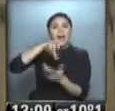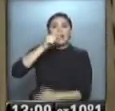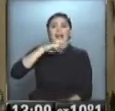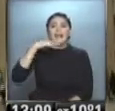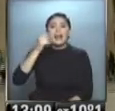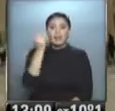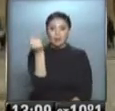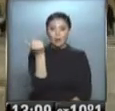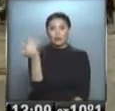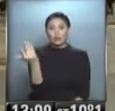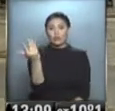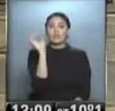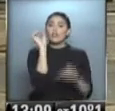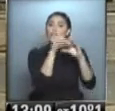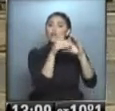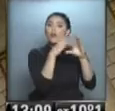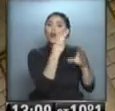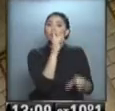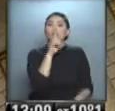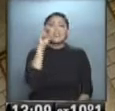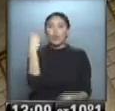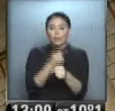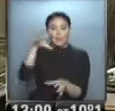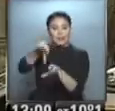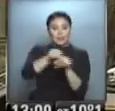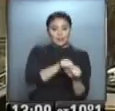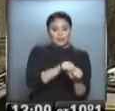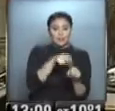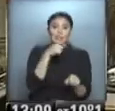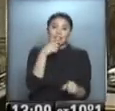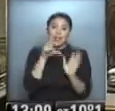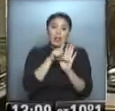ser embargados por los fondos buitre en caso que exista un fallo que les permita a ellos embargar esos fondos.